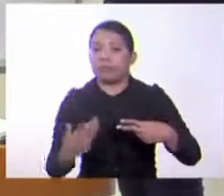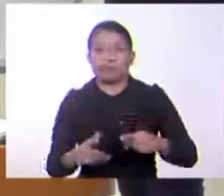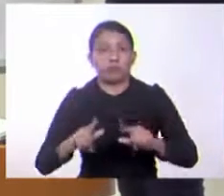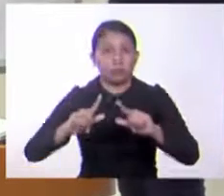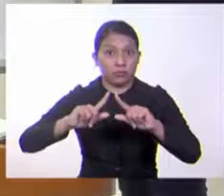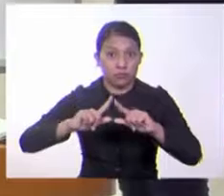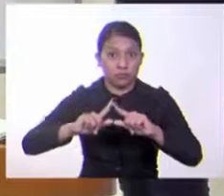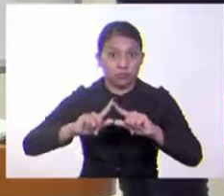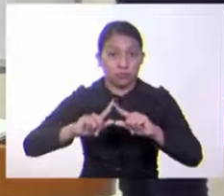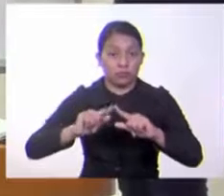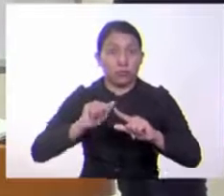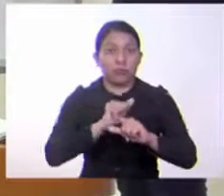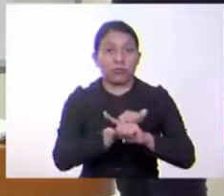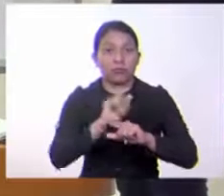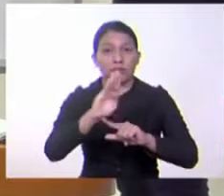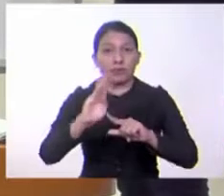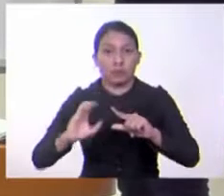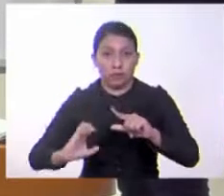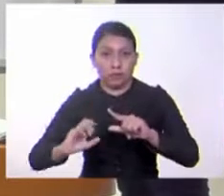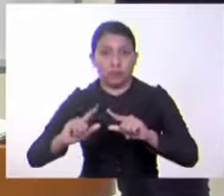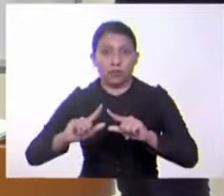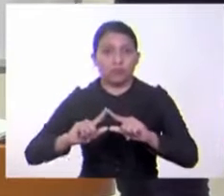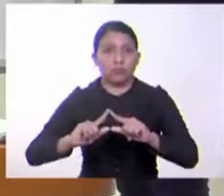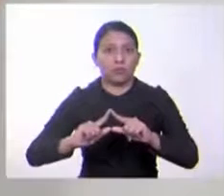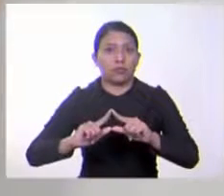ABC es